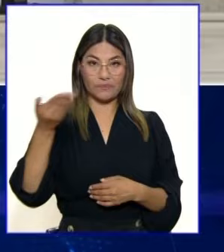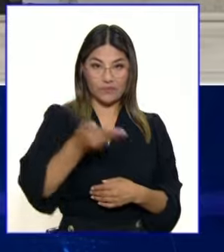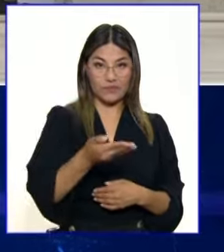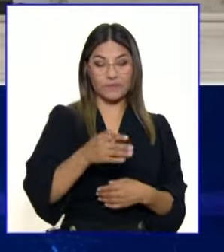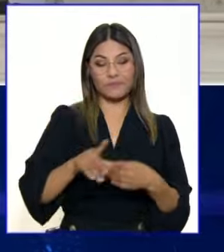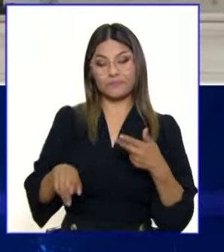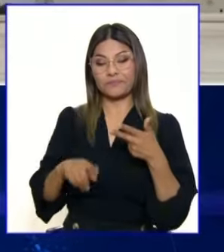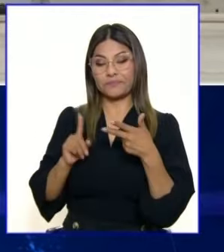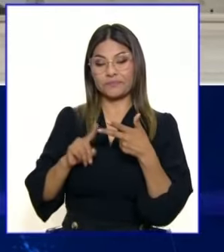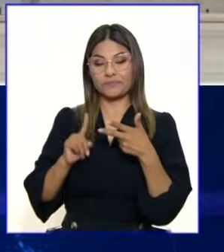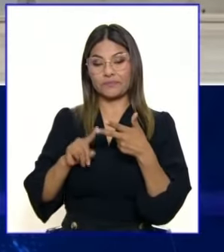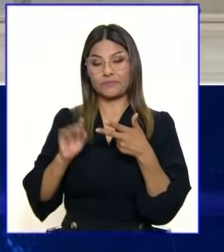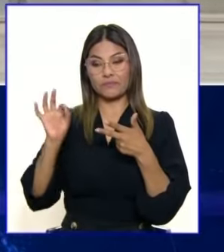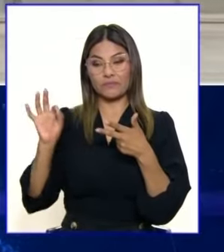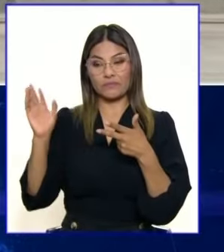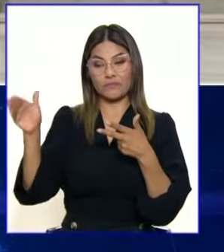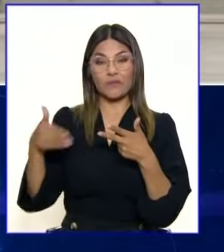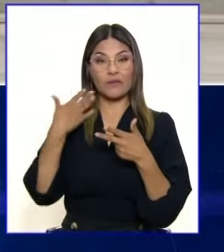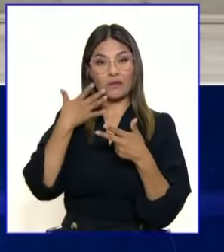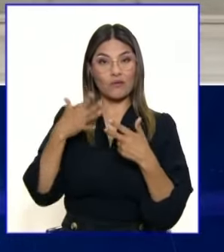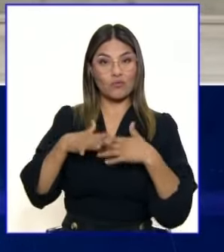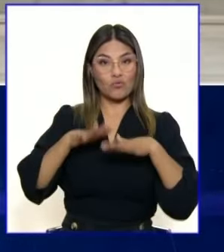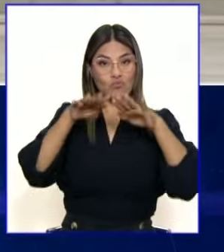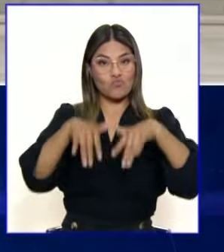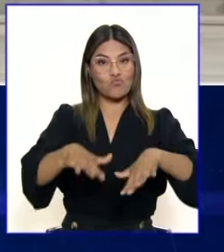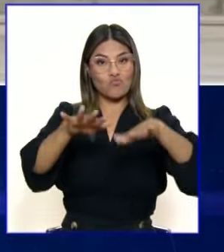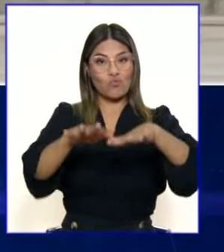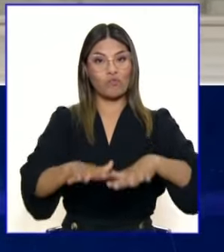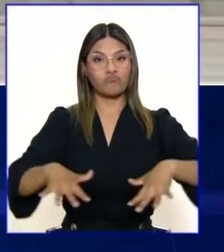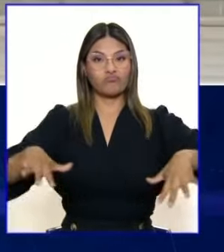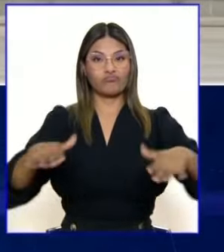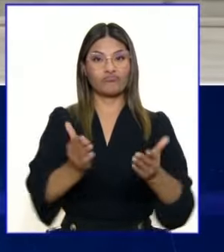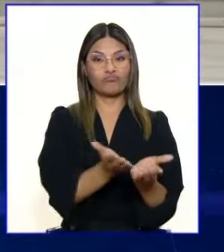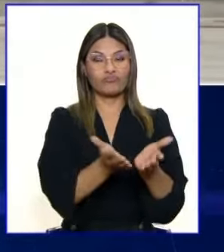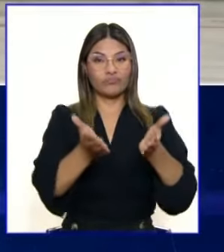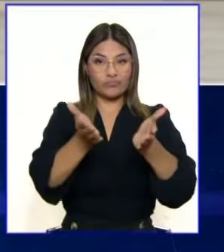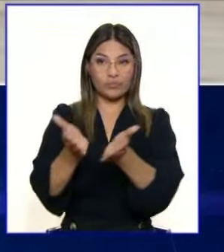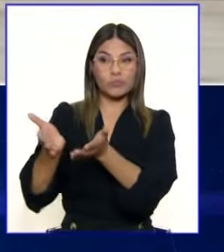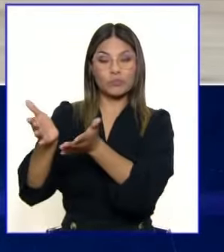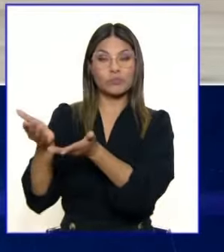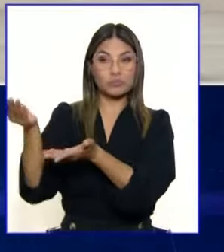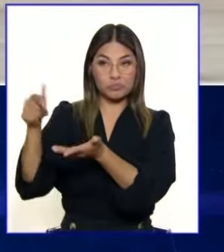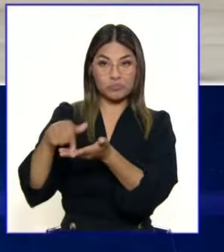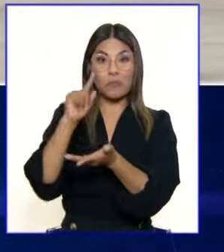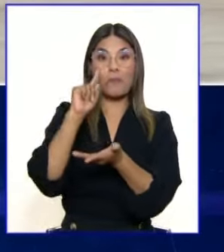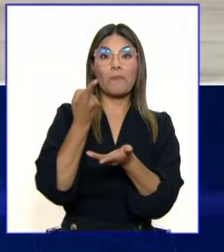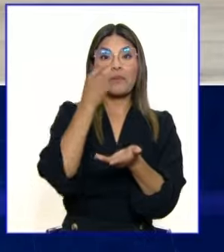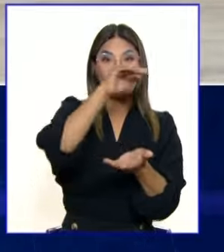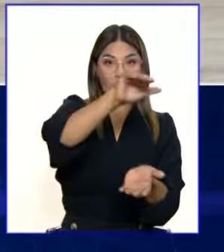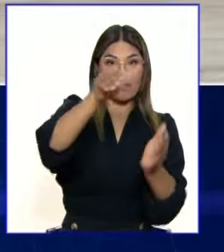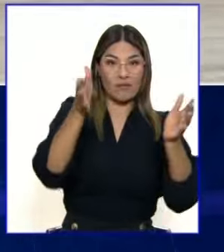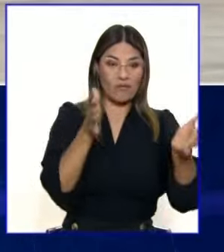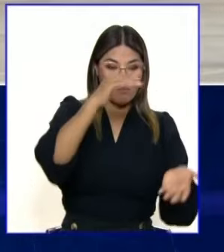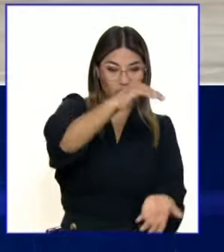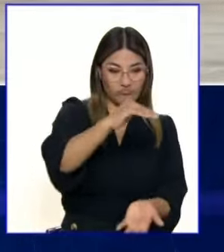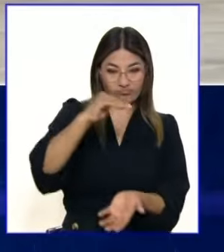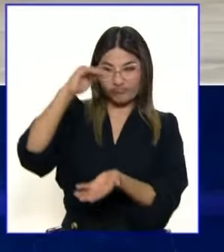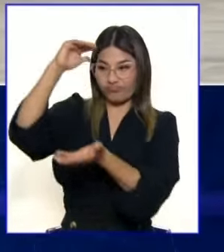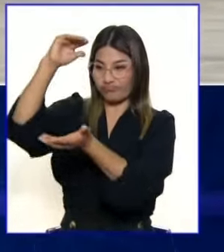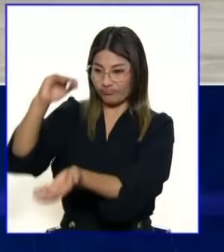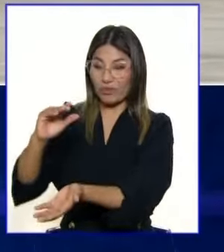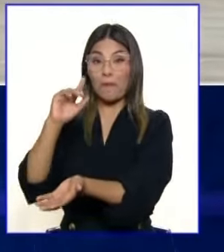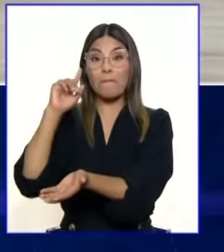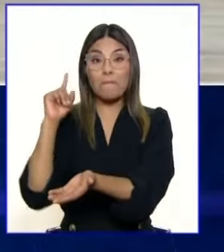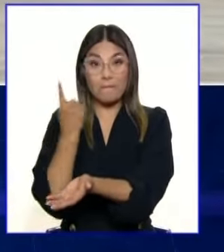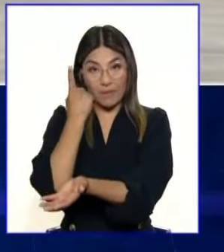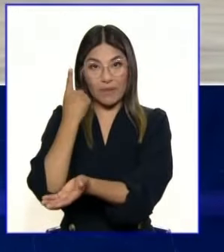Otro punto va a ser precisamente el puerto donde se va, pues, a desembarcar el primer container, el barco que ha llegado, y va a